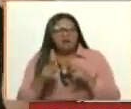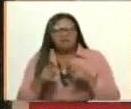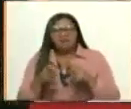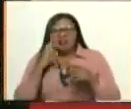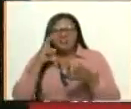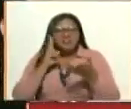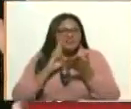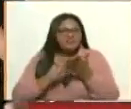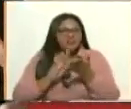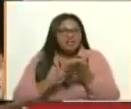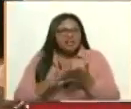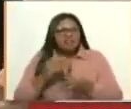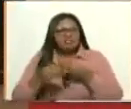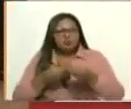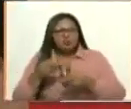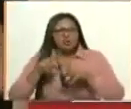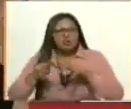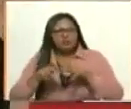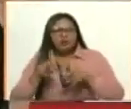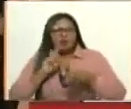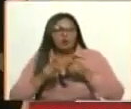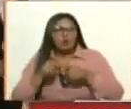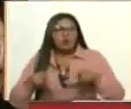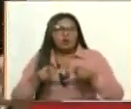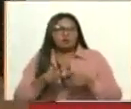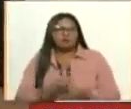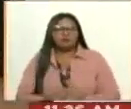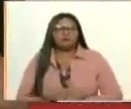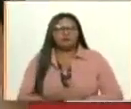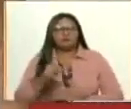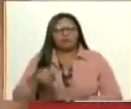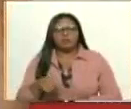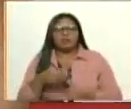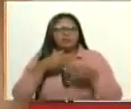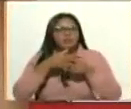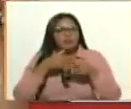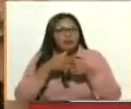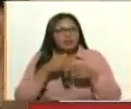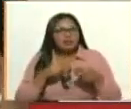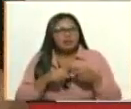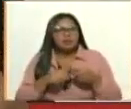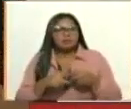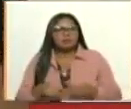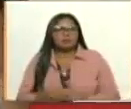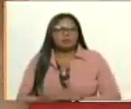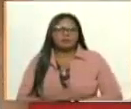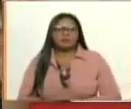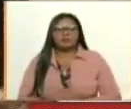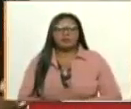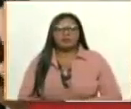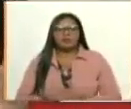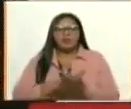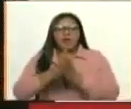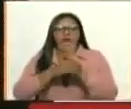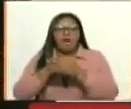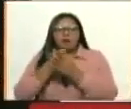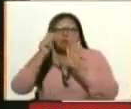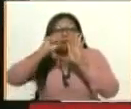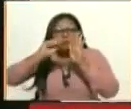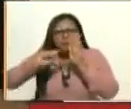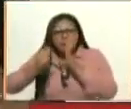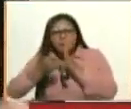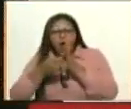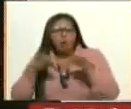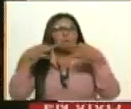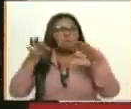vivientes hechos por niños en el territorio, pero también fue hecho de madera, pero también fue hecho de jabón tallado, pero también fue hecho de papel.